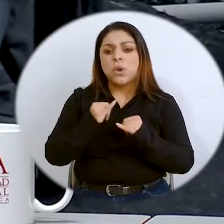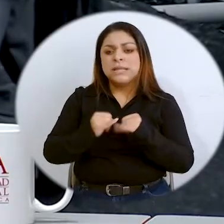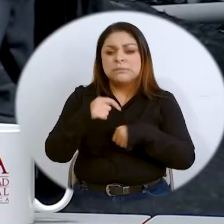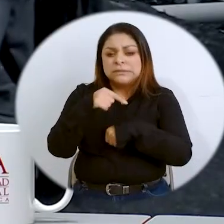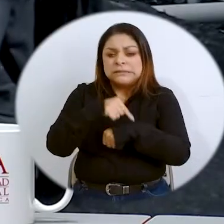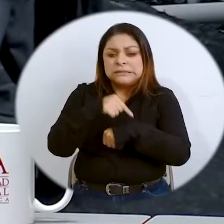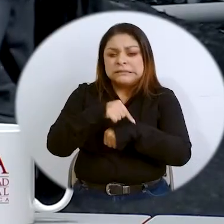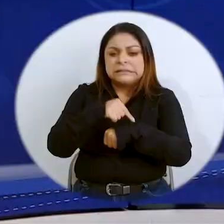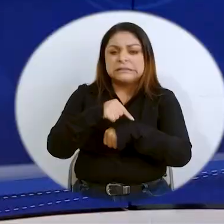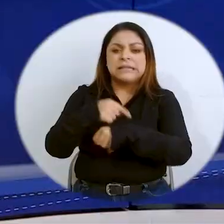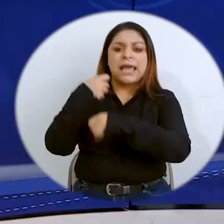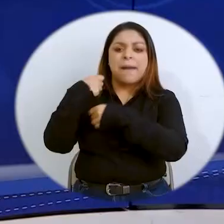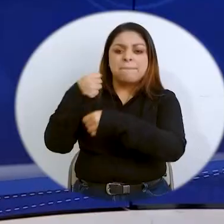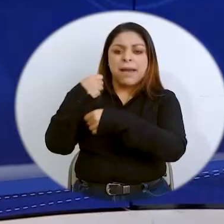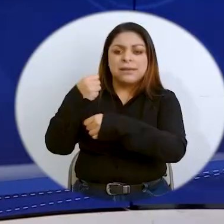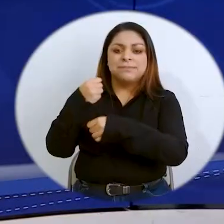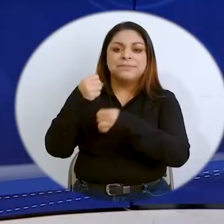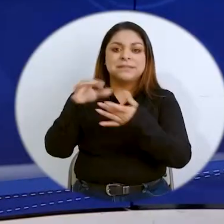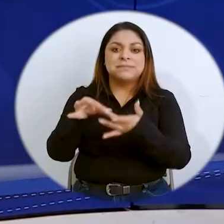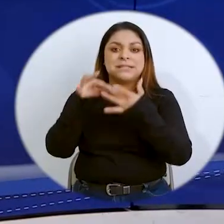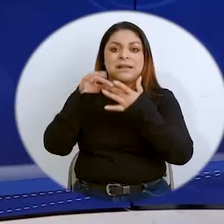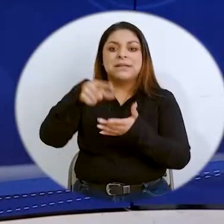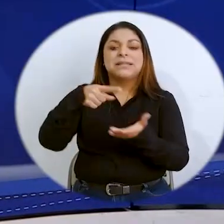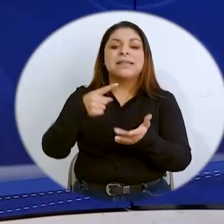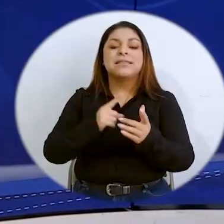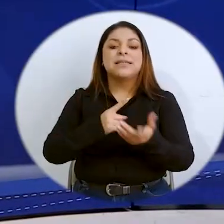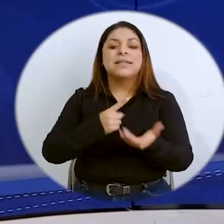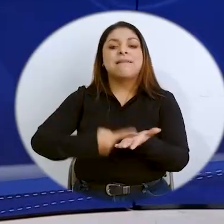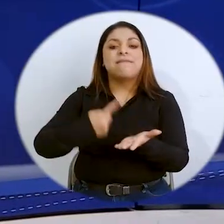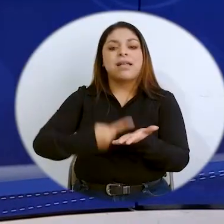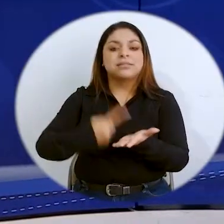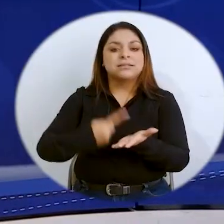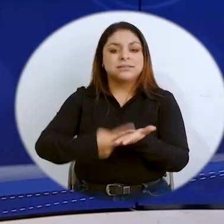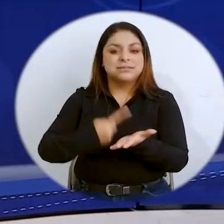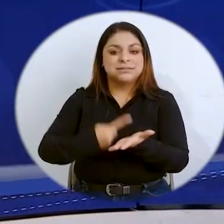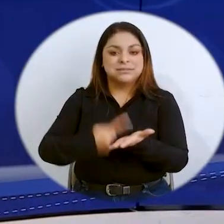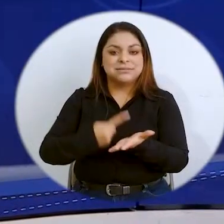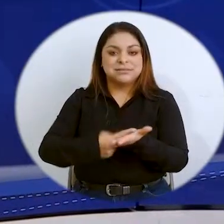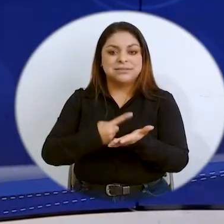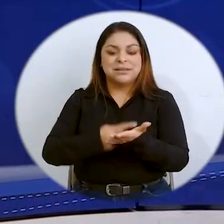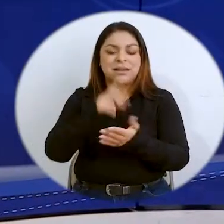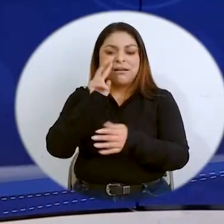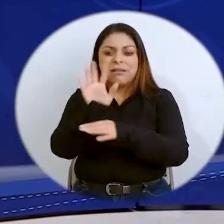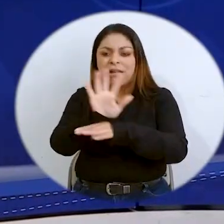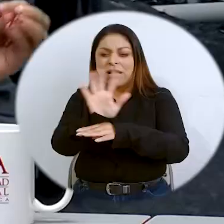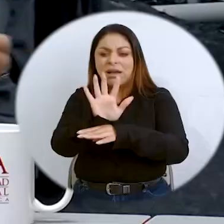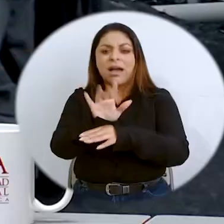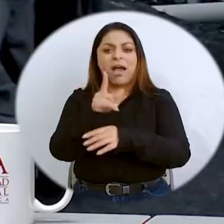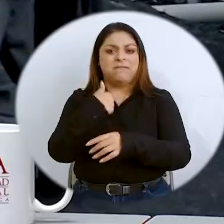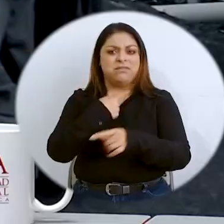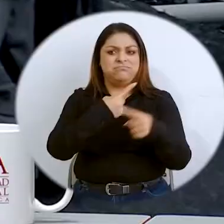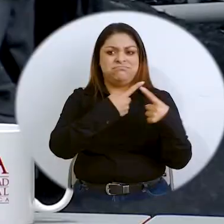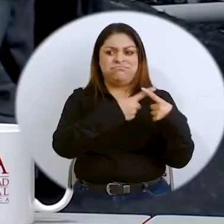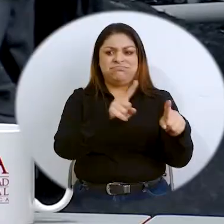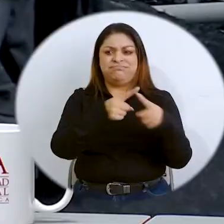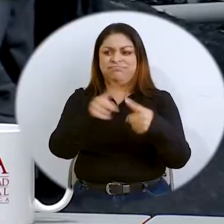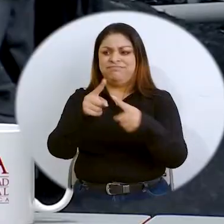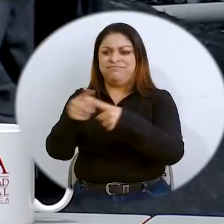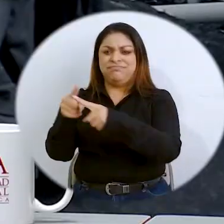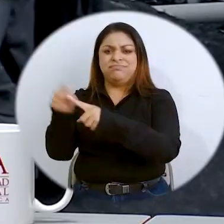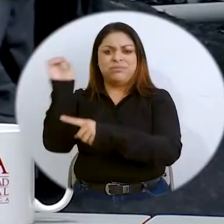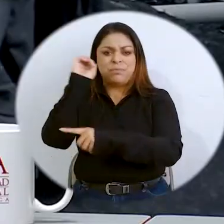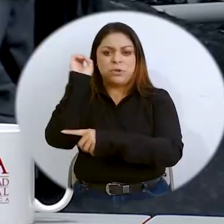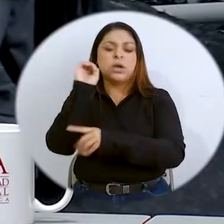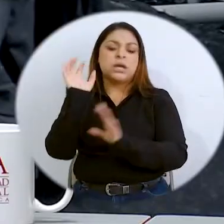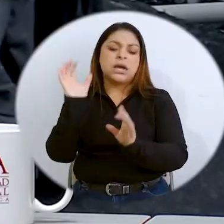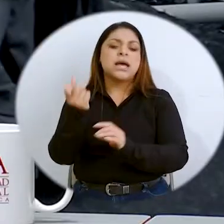Durante la última fase de la campaña, sobre todo en los debates, pues había como eso que vos decías, una polarización de